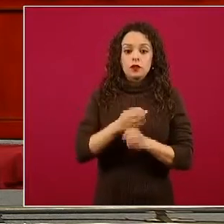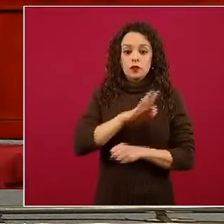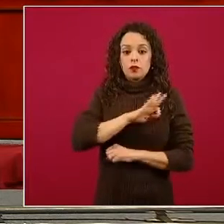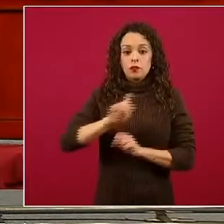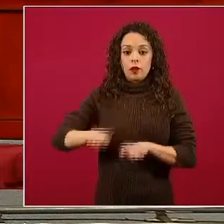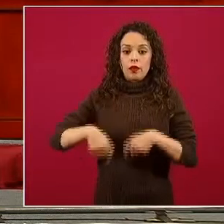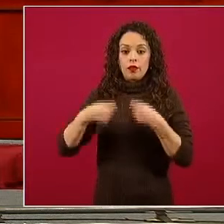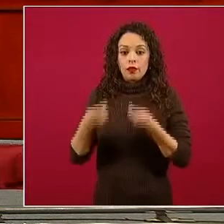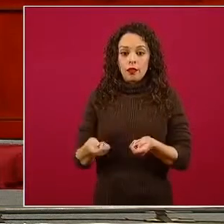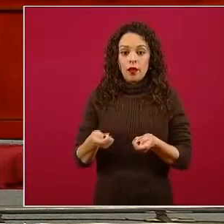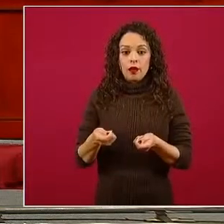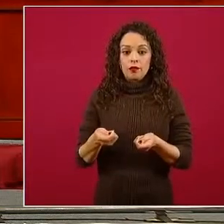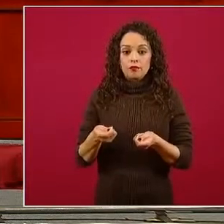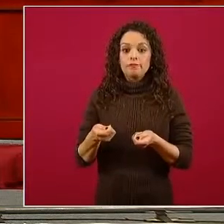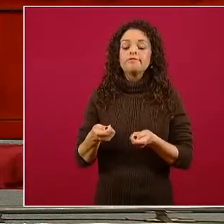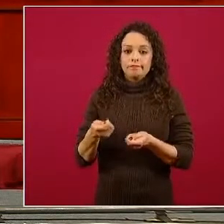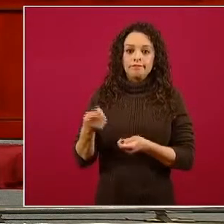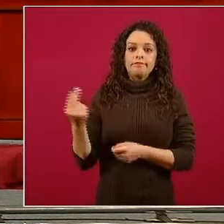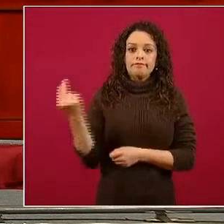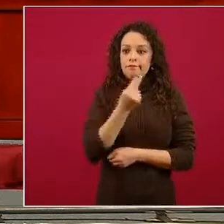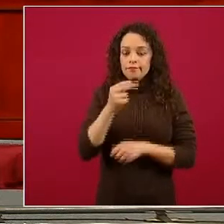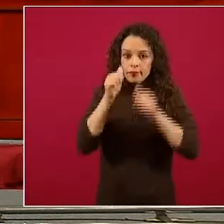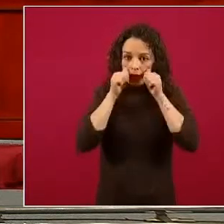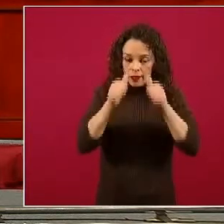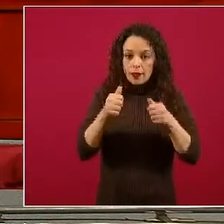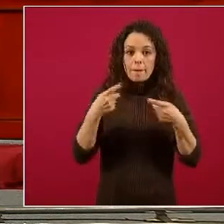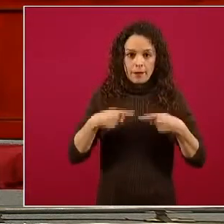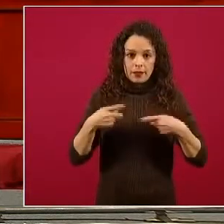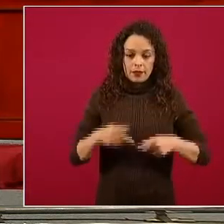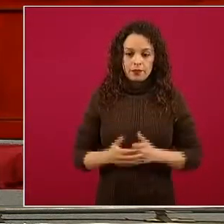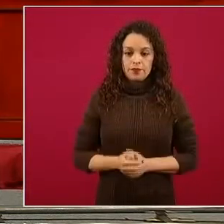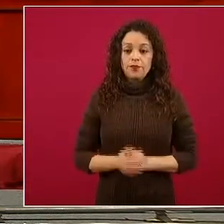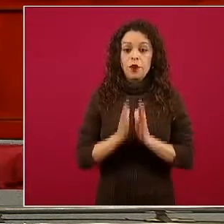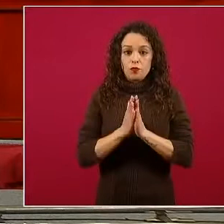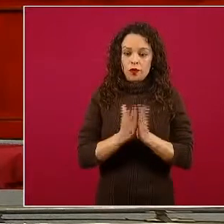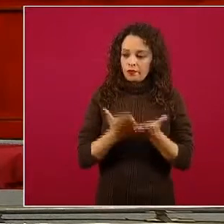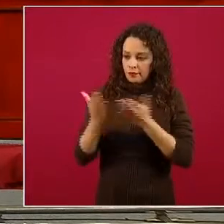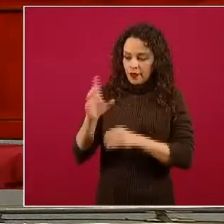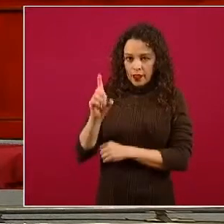alcanzar esta apremiante necesidad de atención. Doctor Sbarch, por favor.